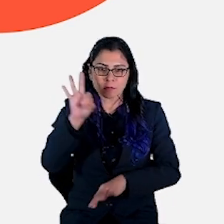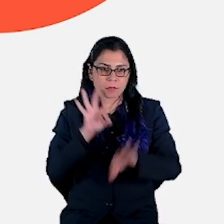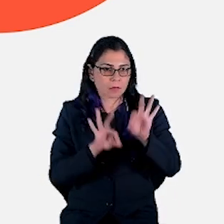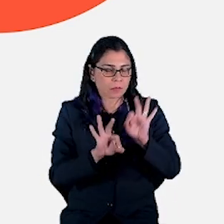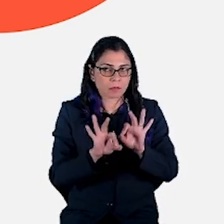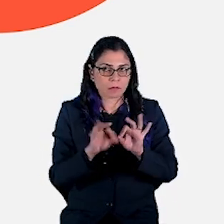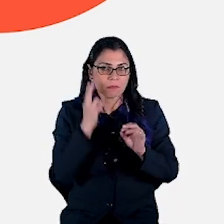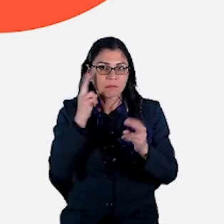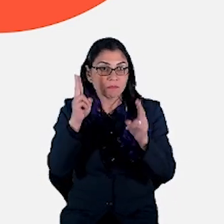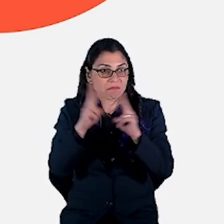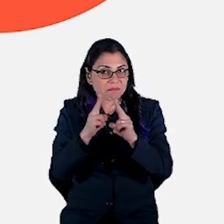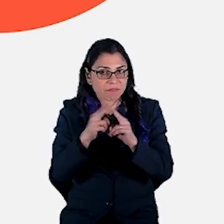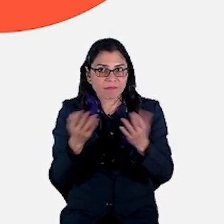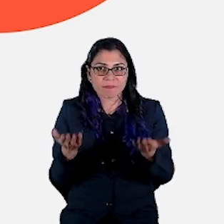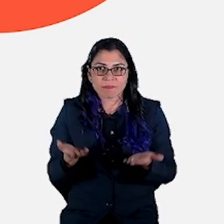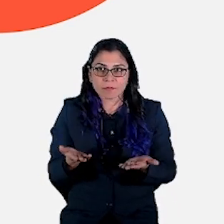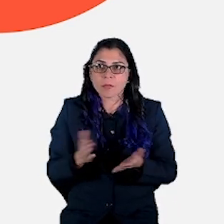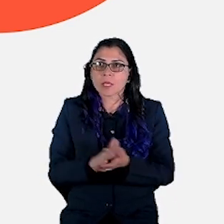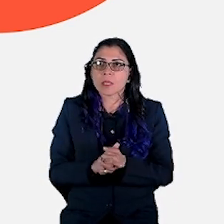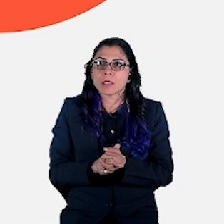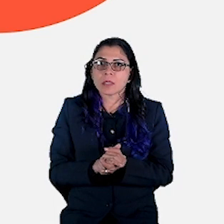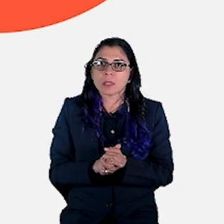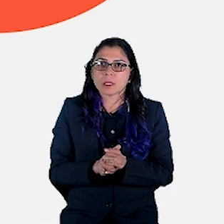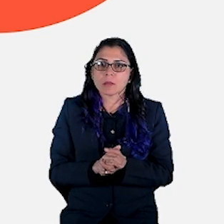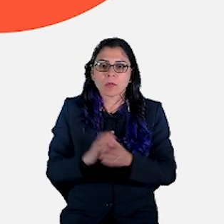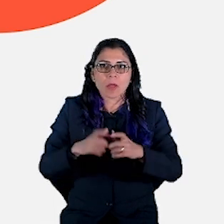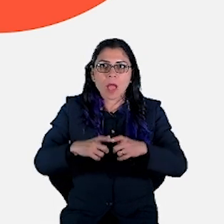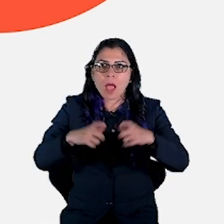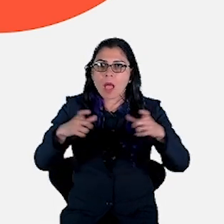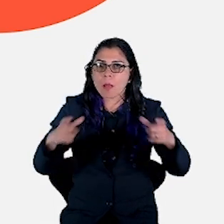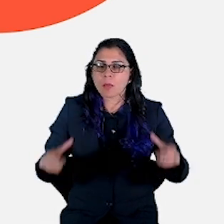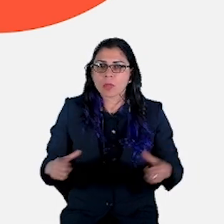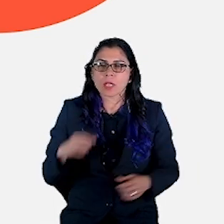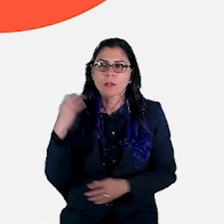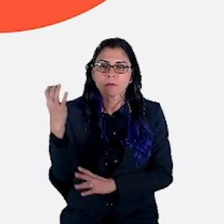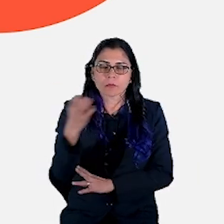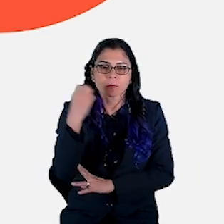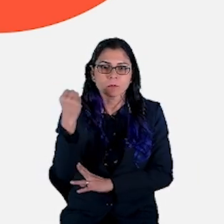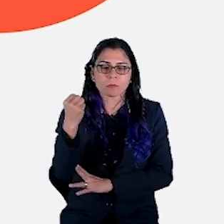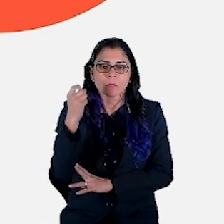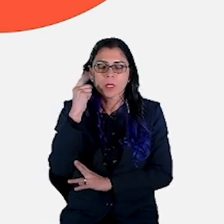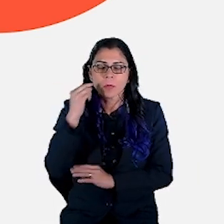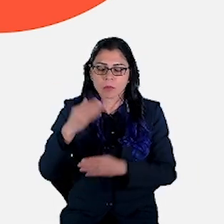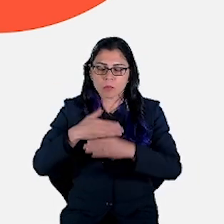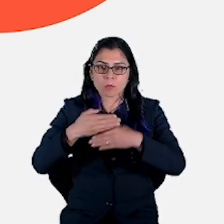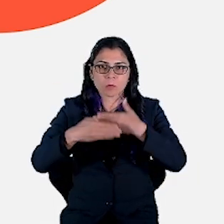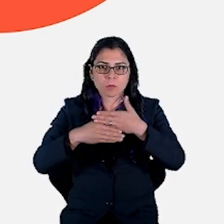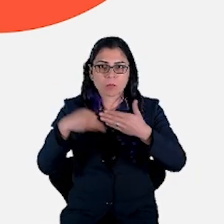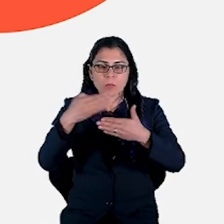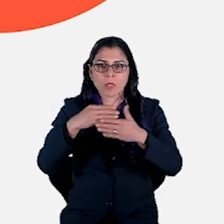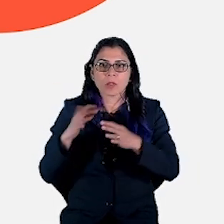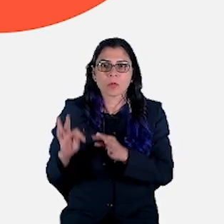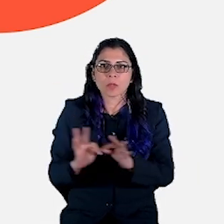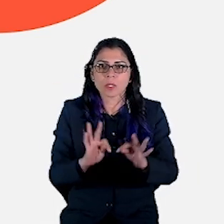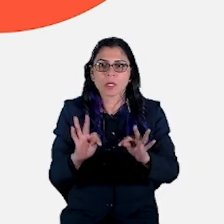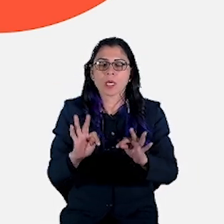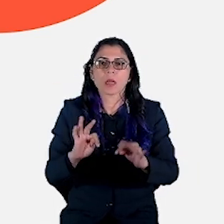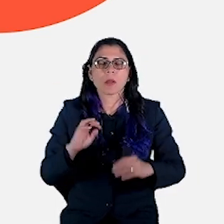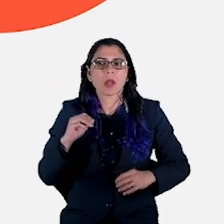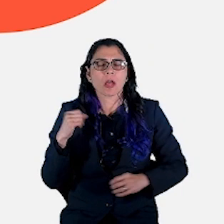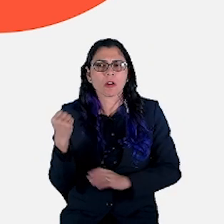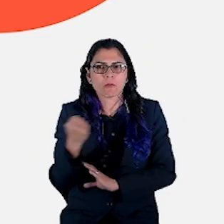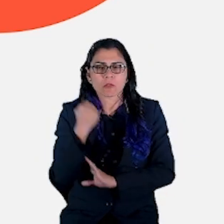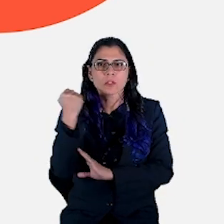después de haber hecho un amplio trabajo de reforzar infraestructura turística reforzar